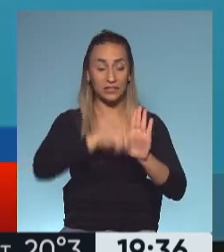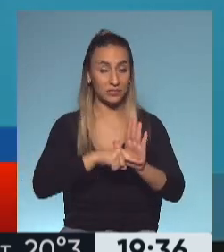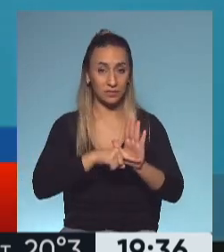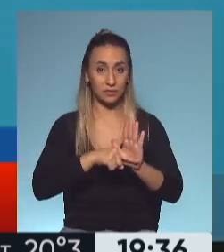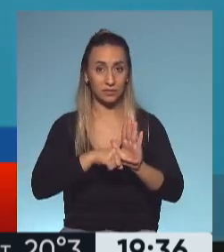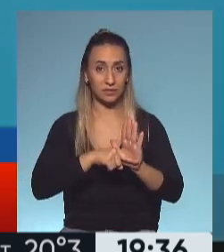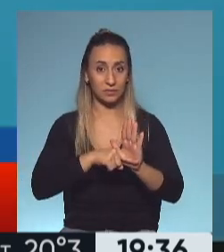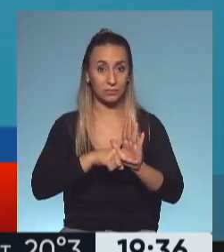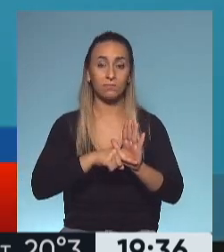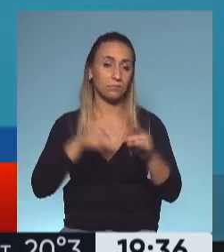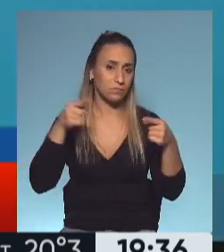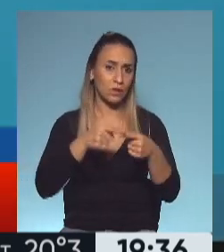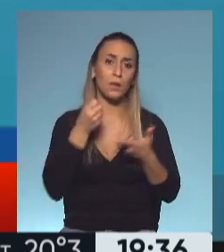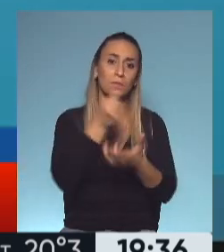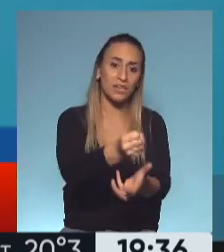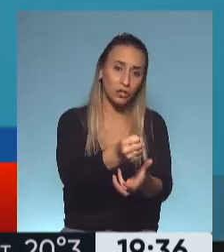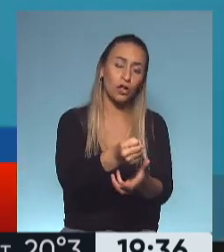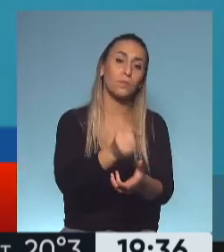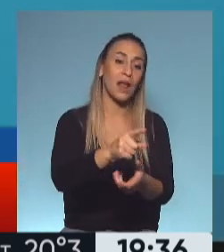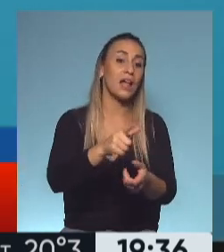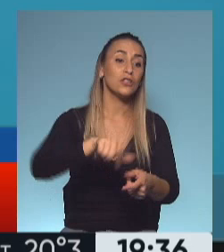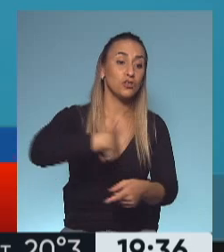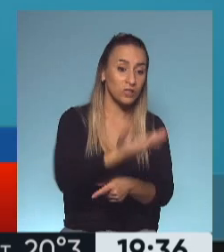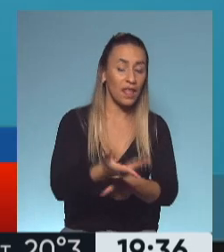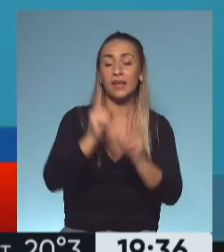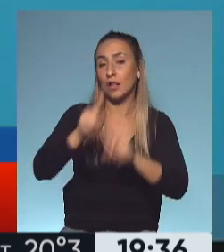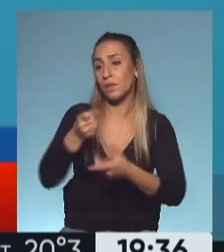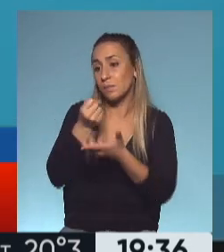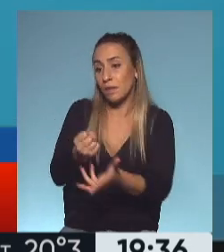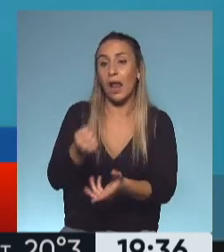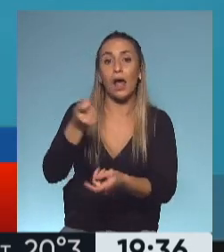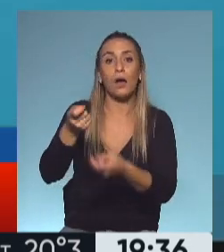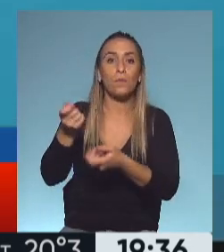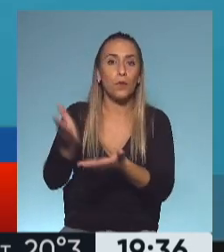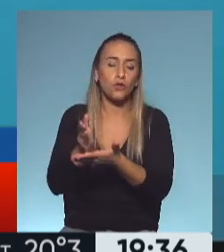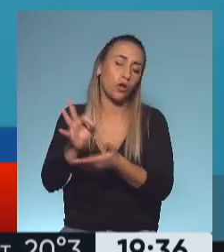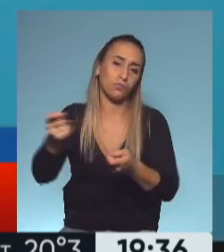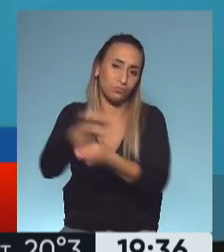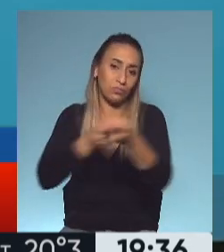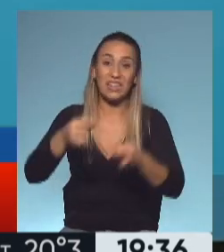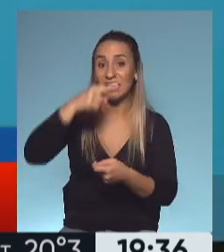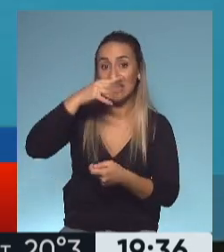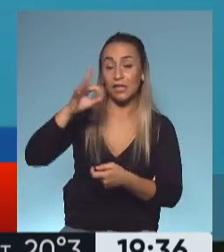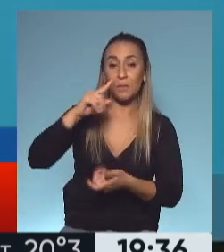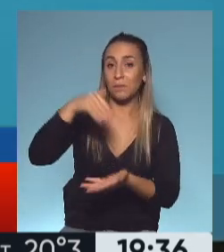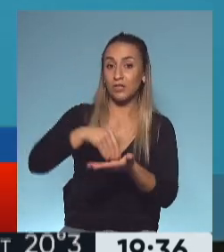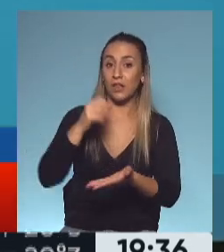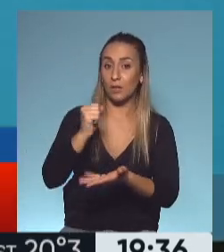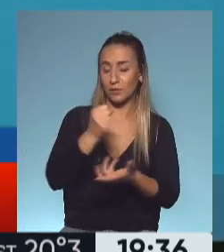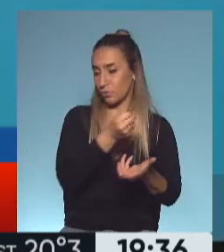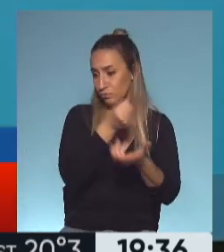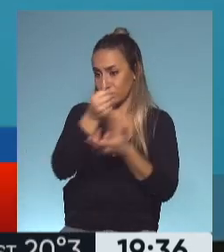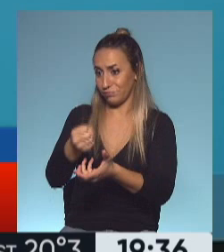a inversión social y productiva por 70.000 millones de pesos asociadas a